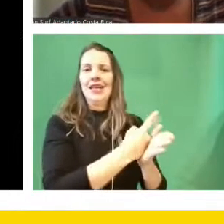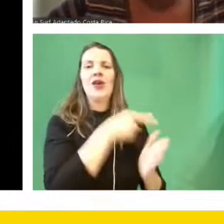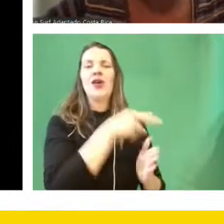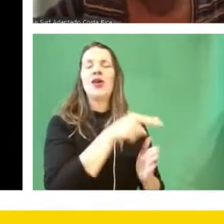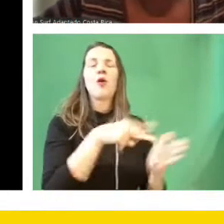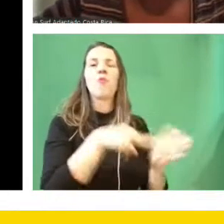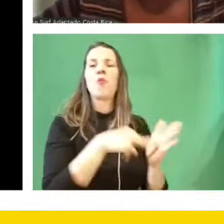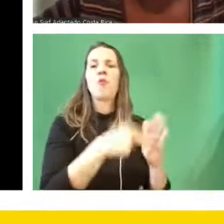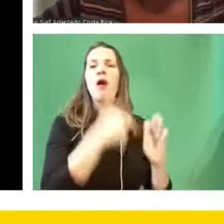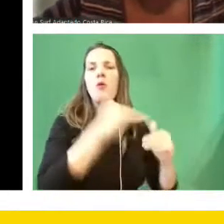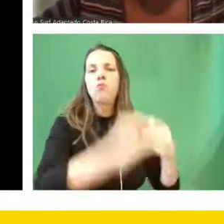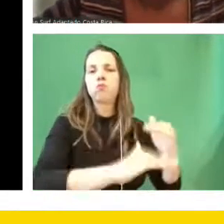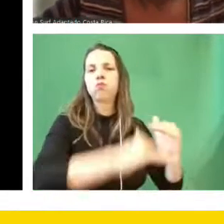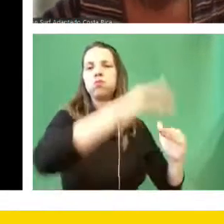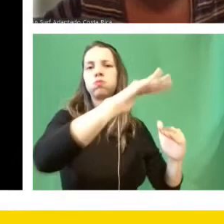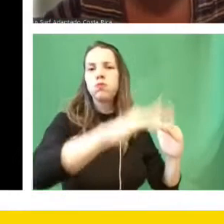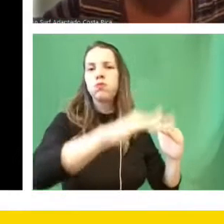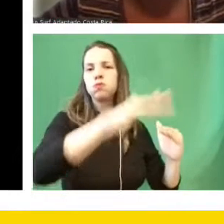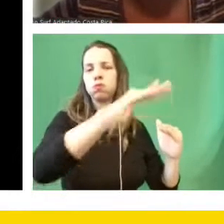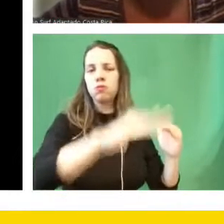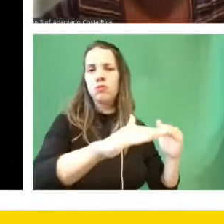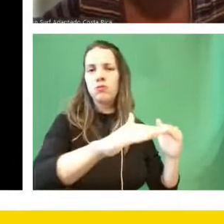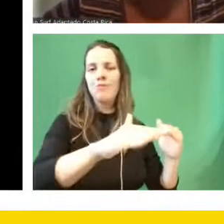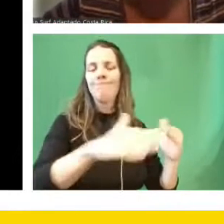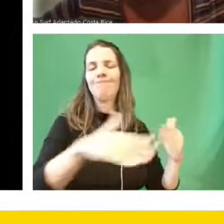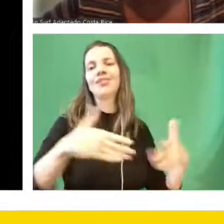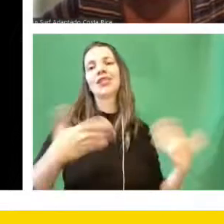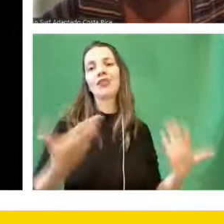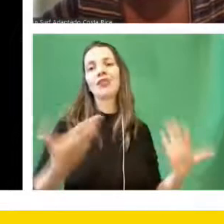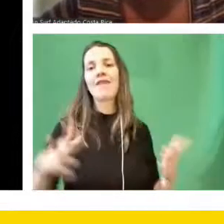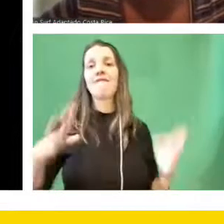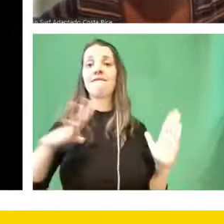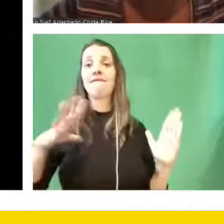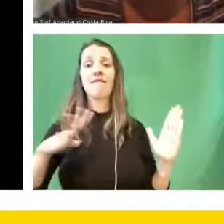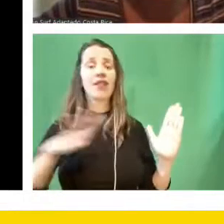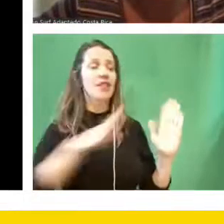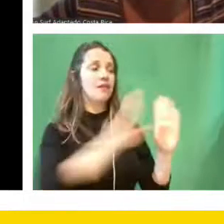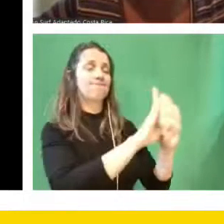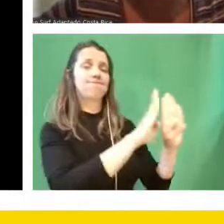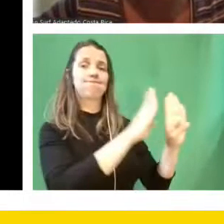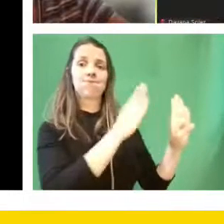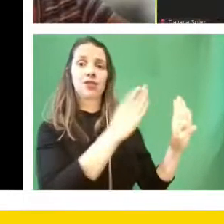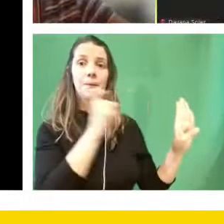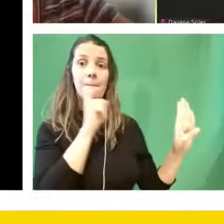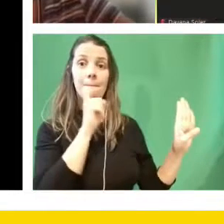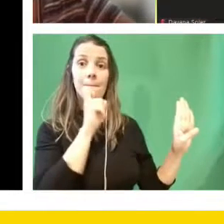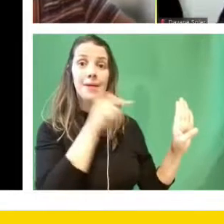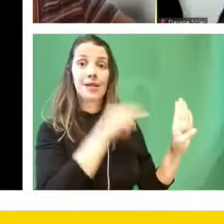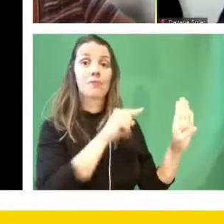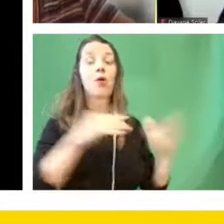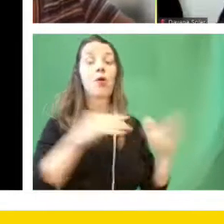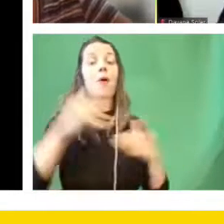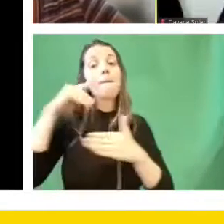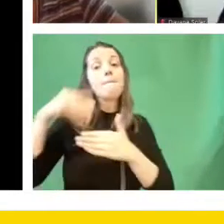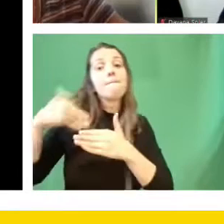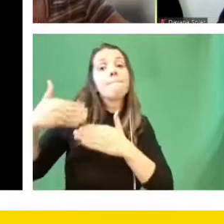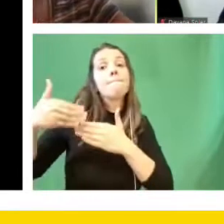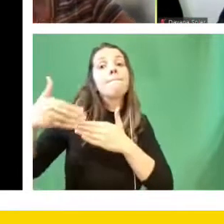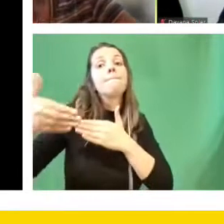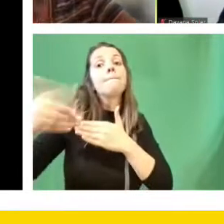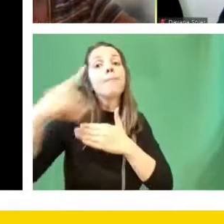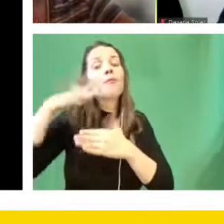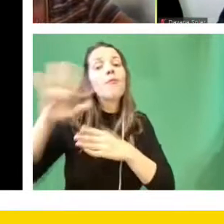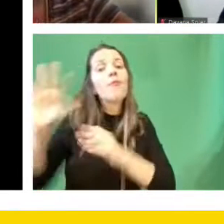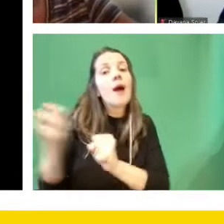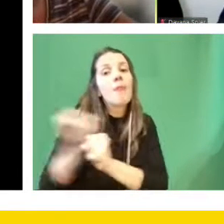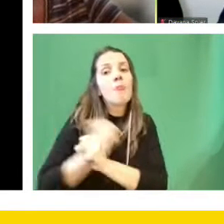es otra de las cosas que nos falta ahí, que la red tiene también una propuesta que tal vez más adelante creo que Tavo les va a presentar también, que